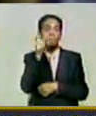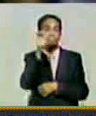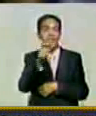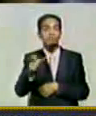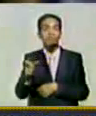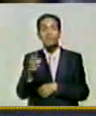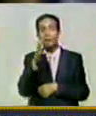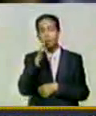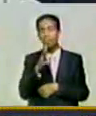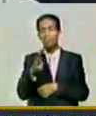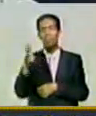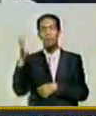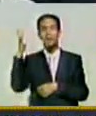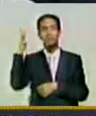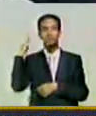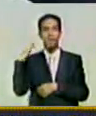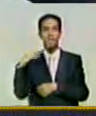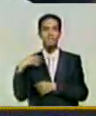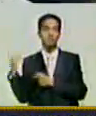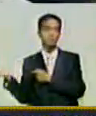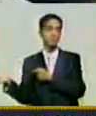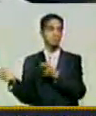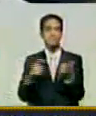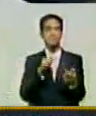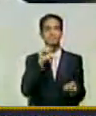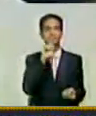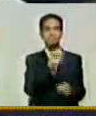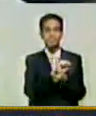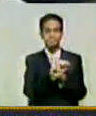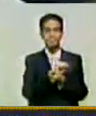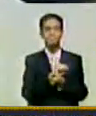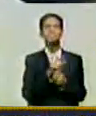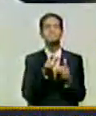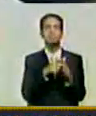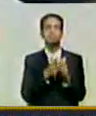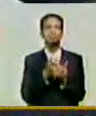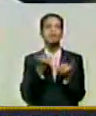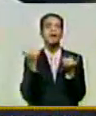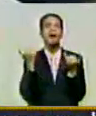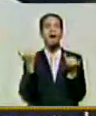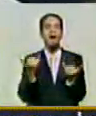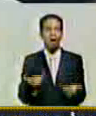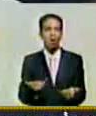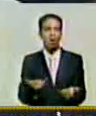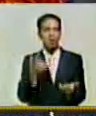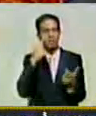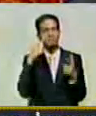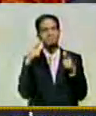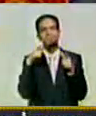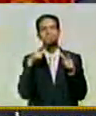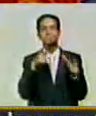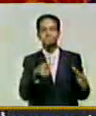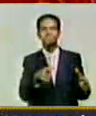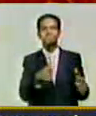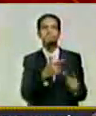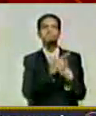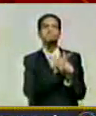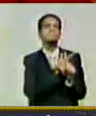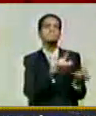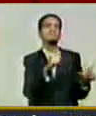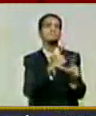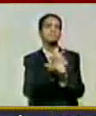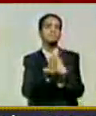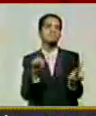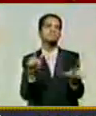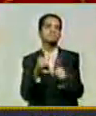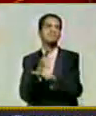la Constitución por razones políticas y que hoy están recibiendo esta medida por parte del jefe de Estado venezolano Nicolás Maduro